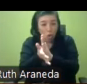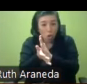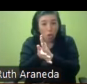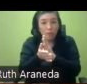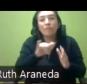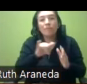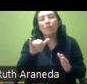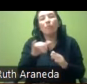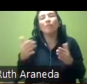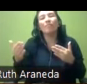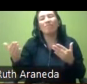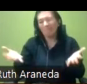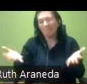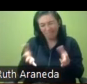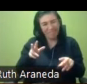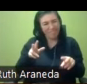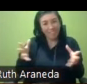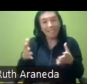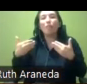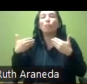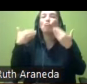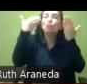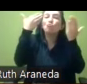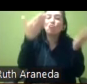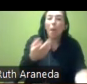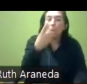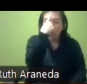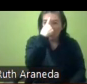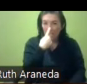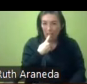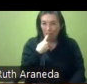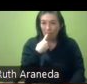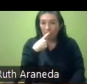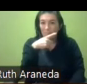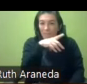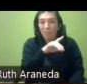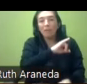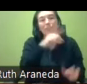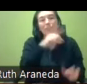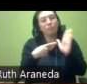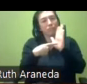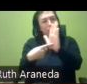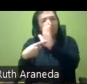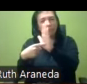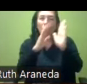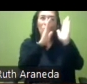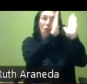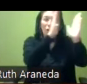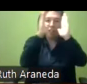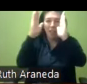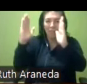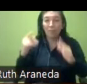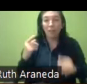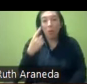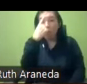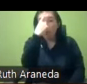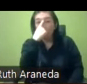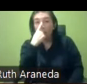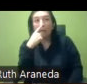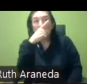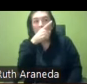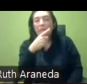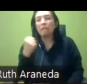llegan a los museos y estos son dispuestos de la mejor forma en la medida que cada museo va obteniendo